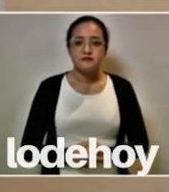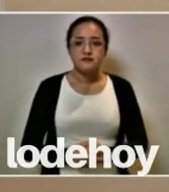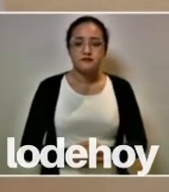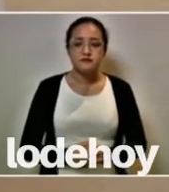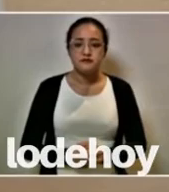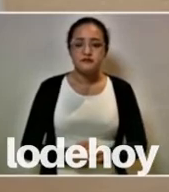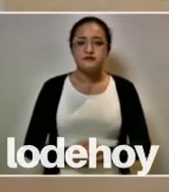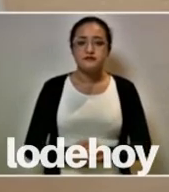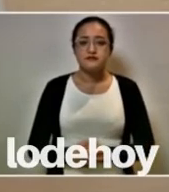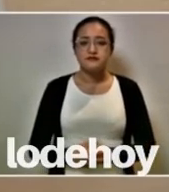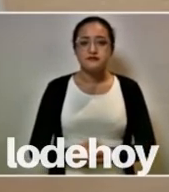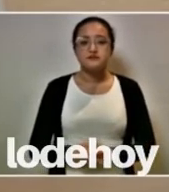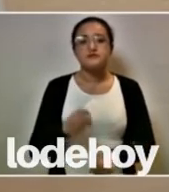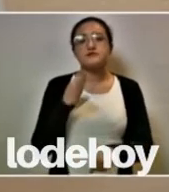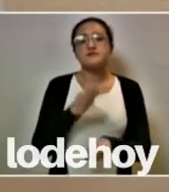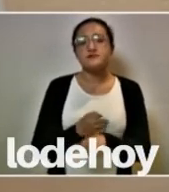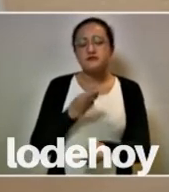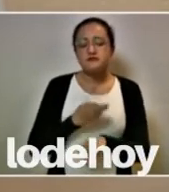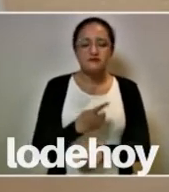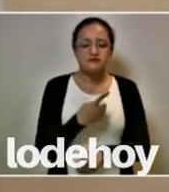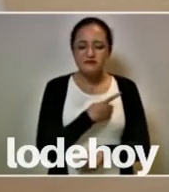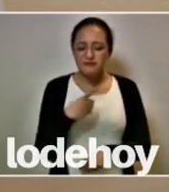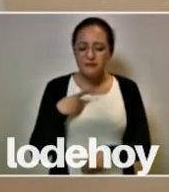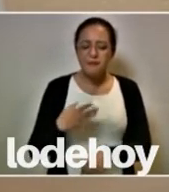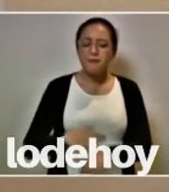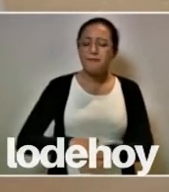Y tenemos que disciplinarnos más.